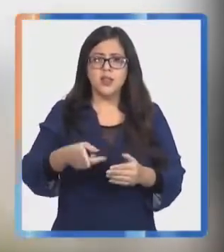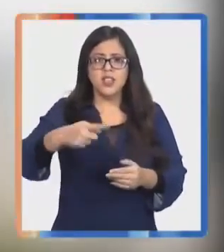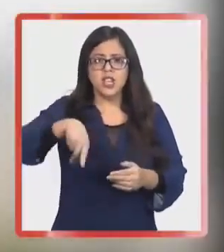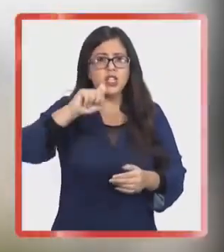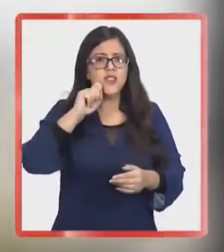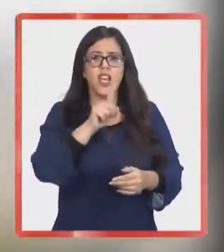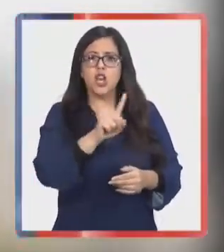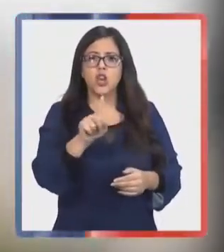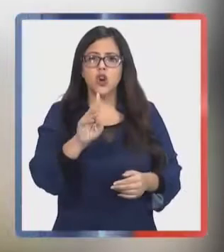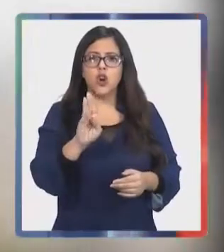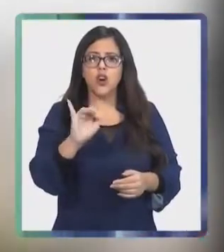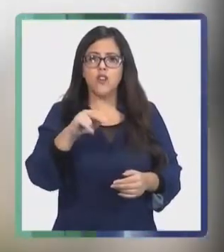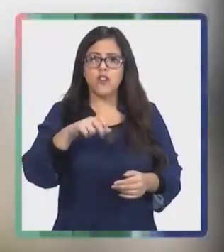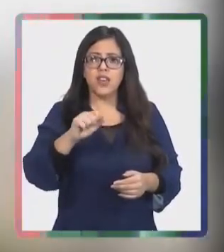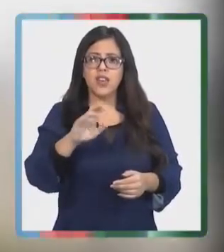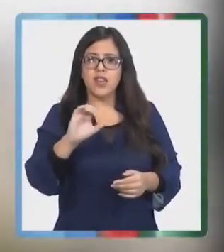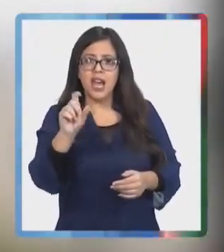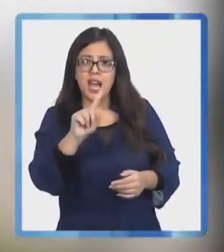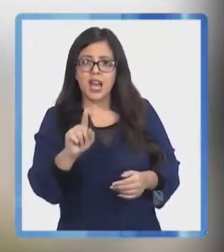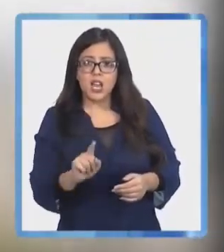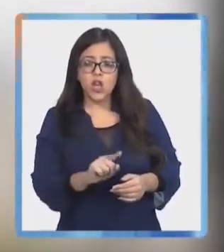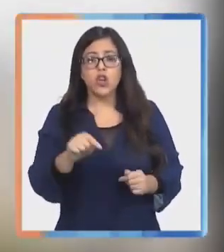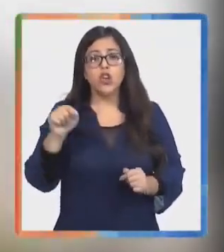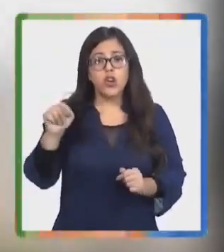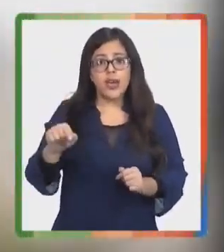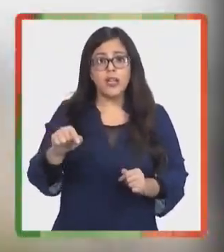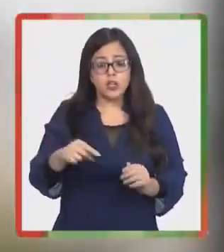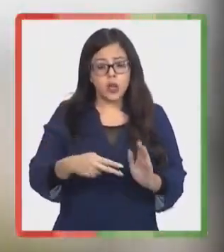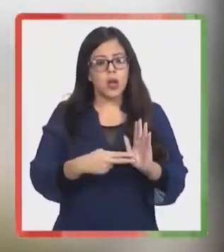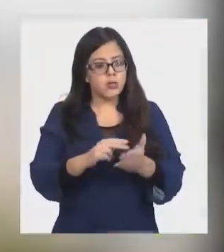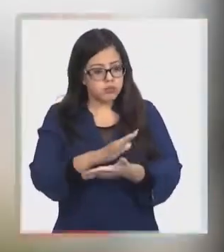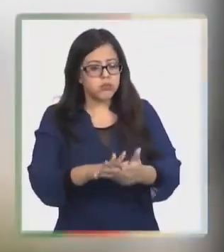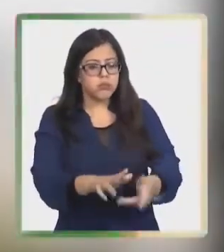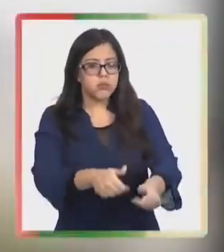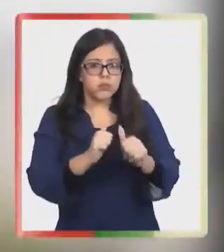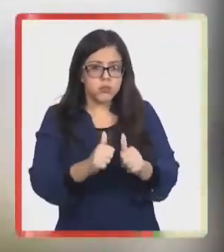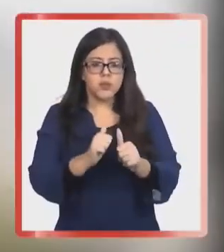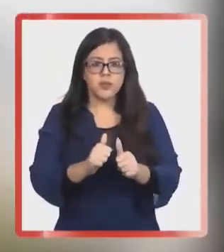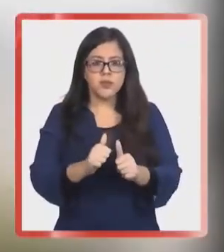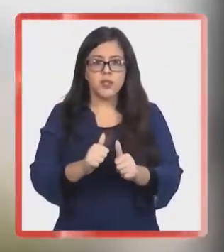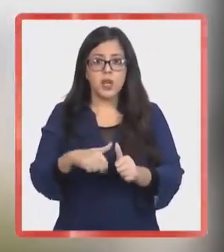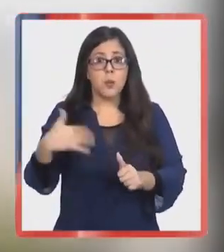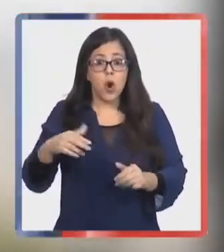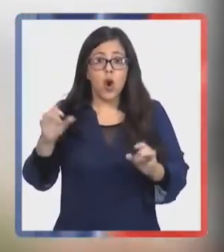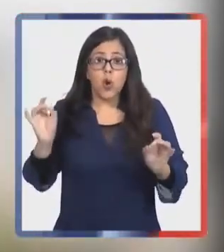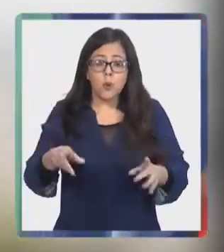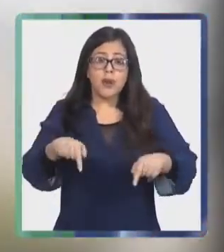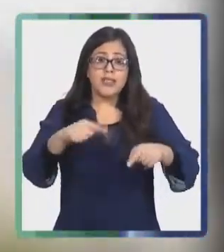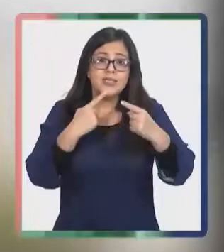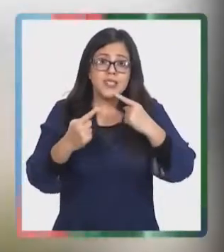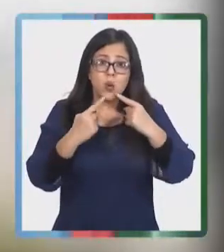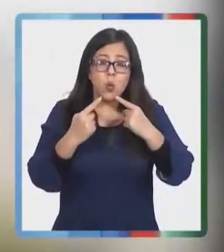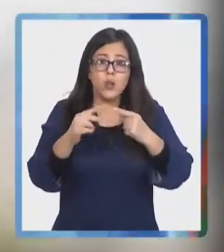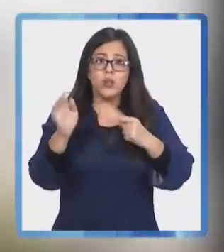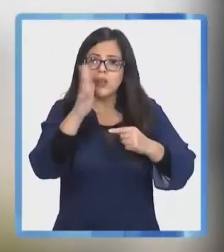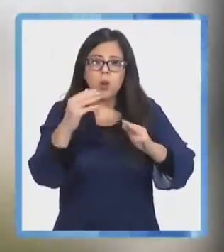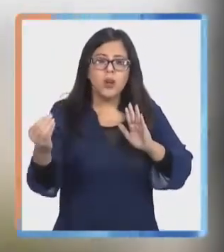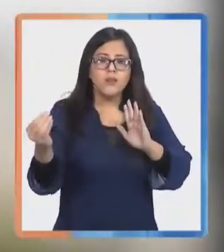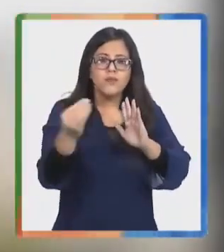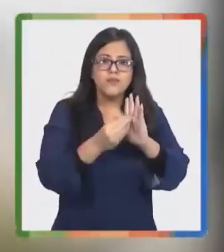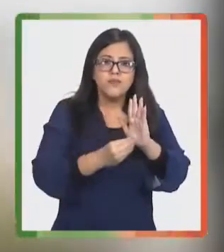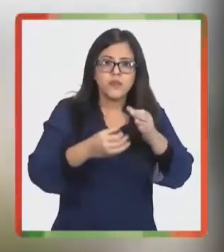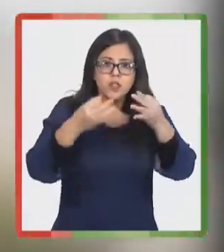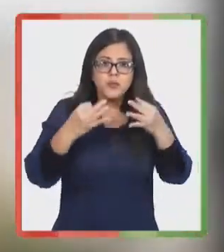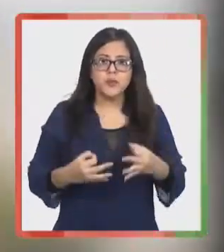se definen como no binarias, ¿no?, o no binarios. Eso, por ejemplo, es un desafío que quizás esta encuesta no incorpora